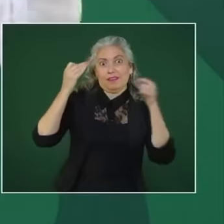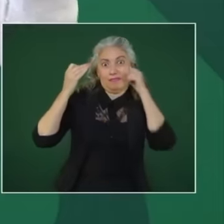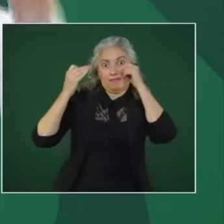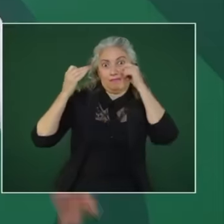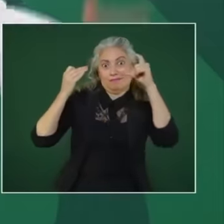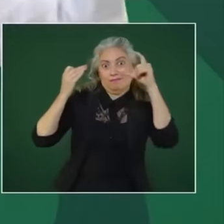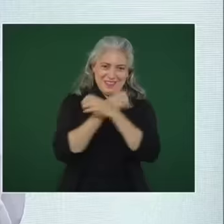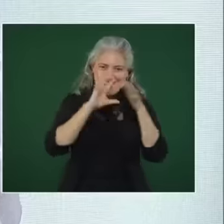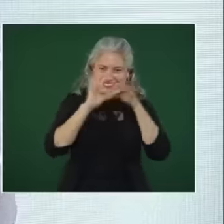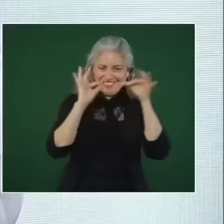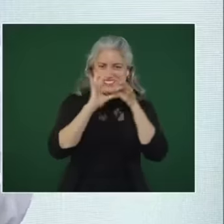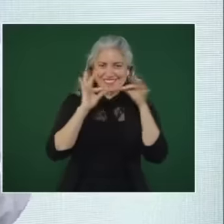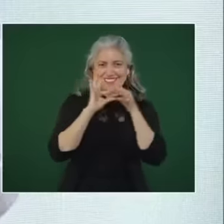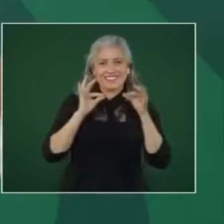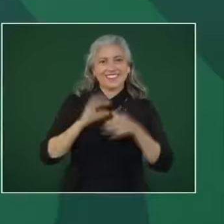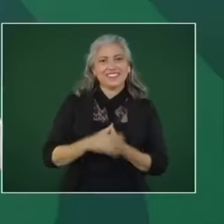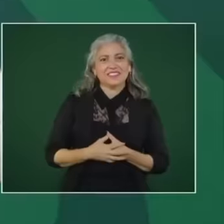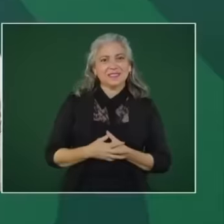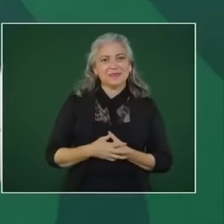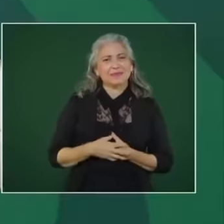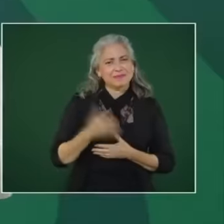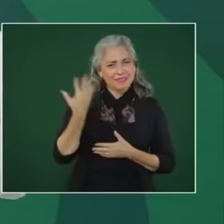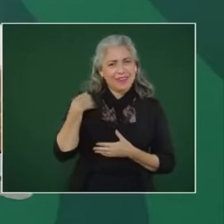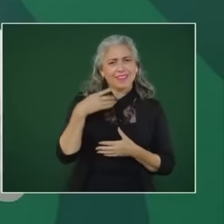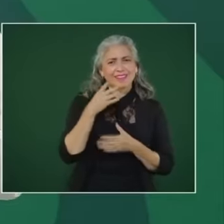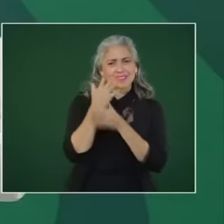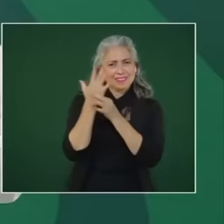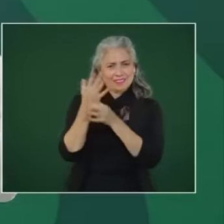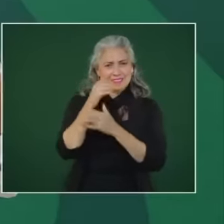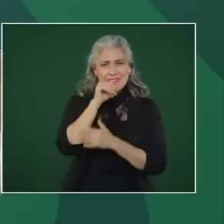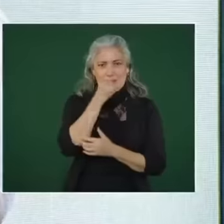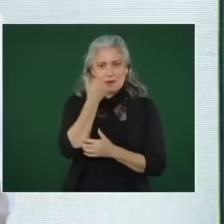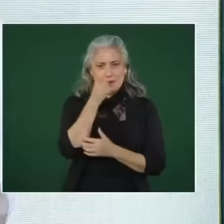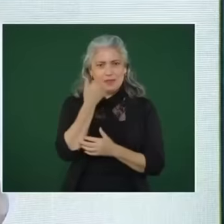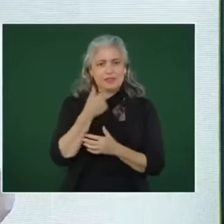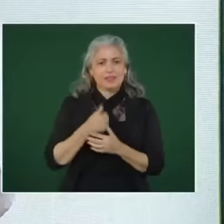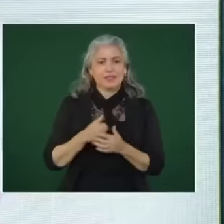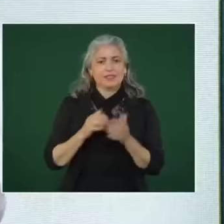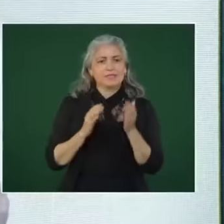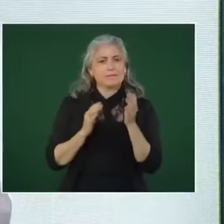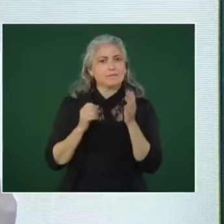Por eso hay que estar, pero decía Juárez, al reaccionario